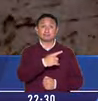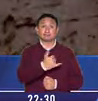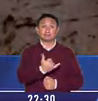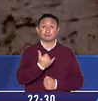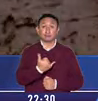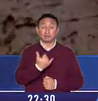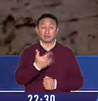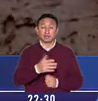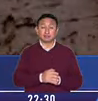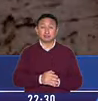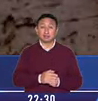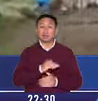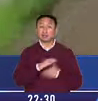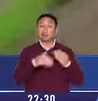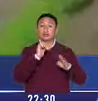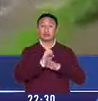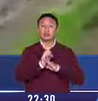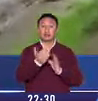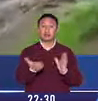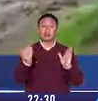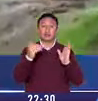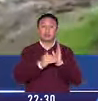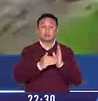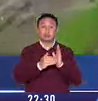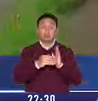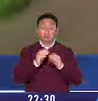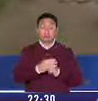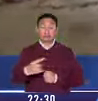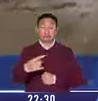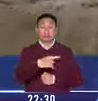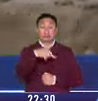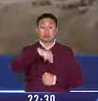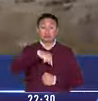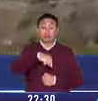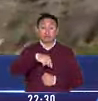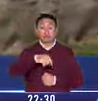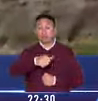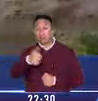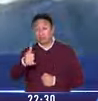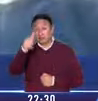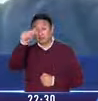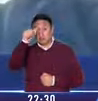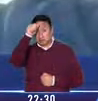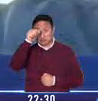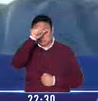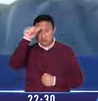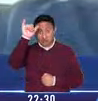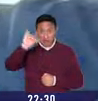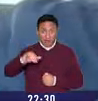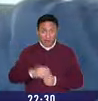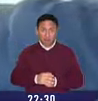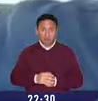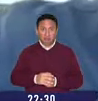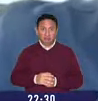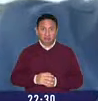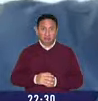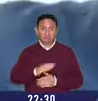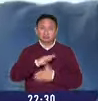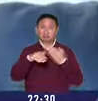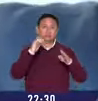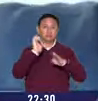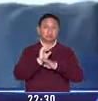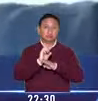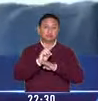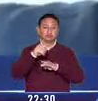que se ha repetido a nivel nacional y que podría incluir este fin de semana también. De manera generalizada en Ecuador, pero con algunas